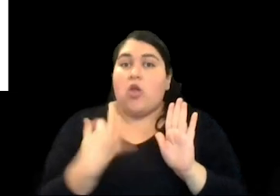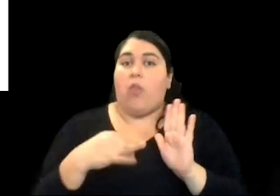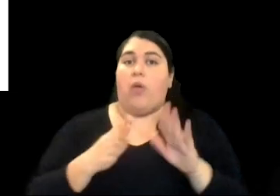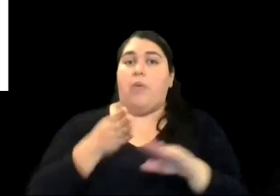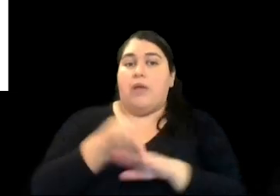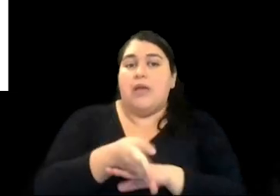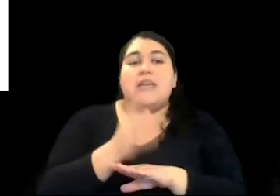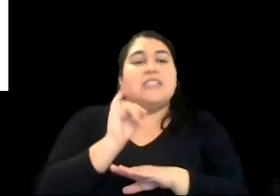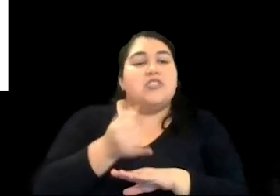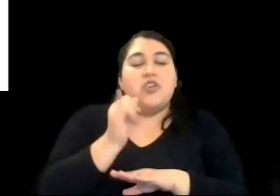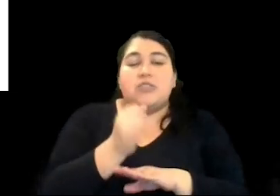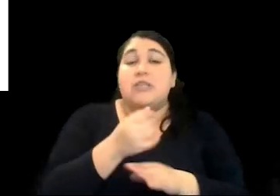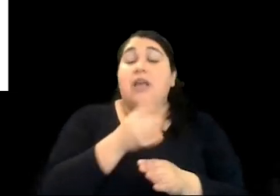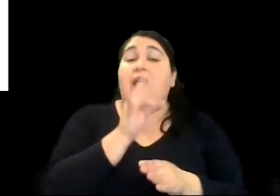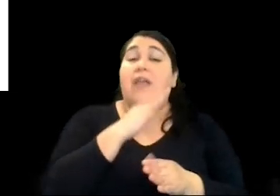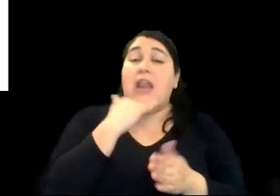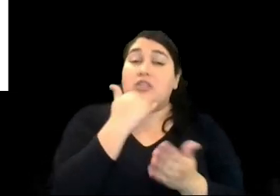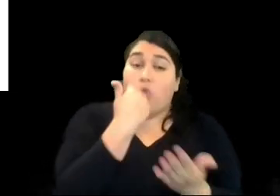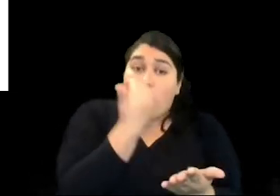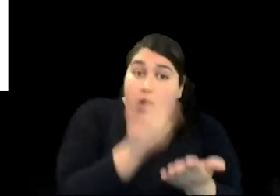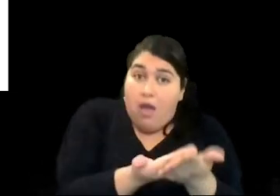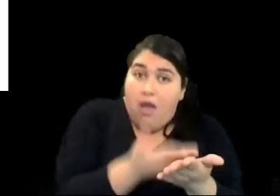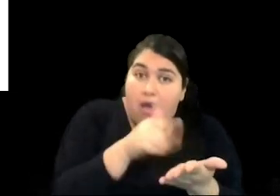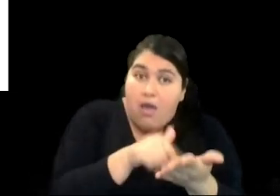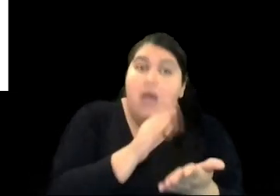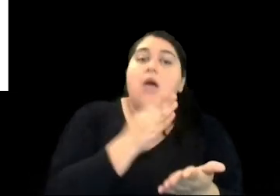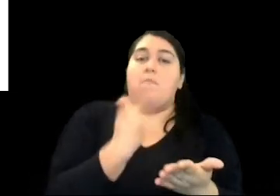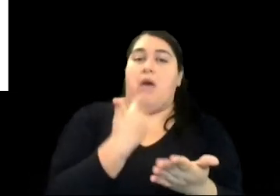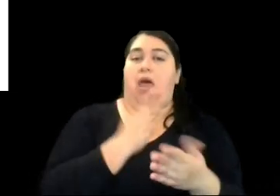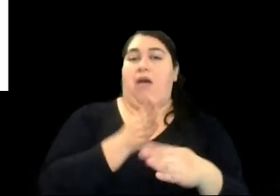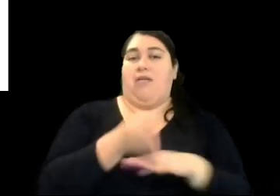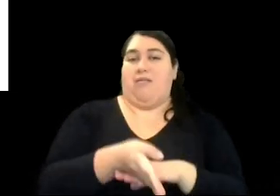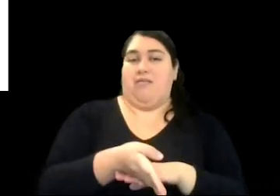declaración jurada. Si recién